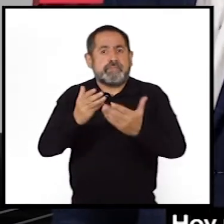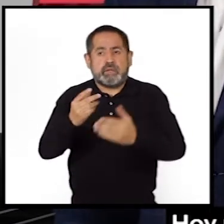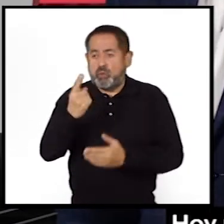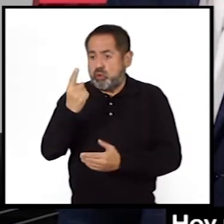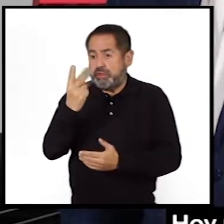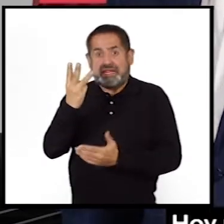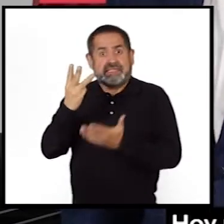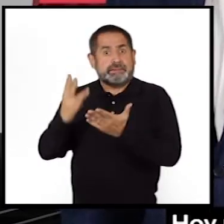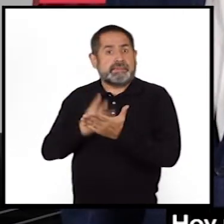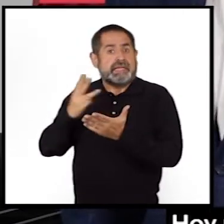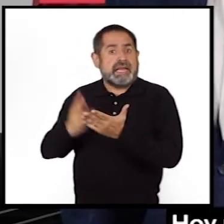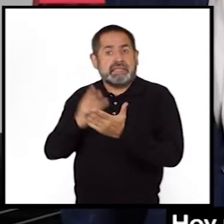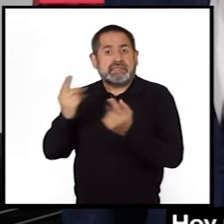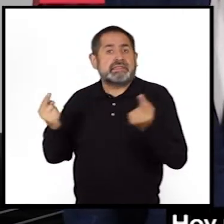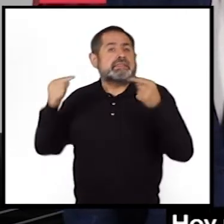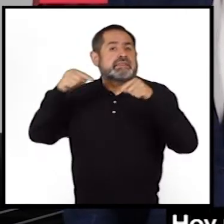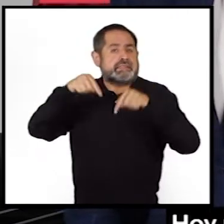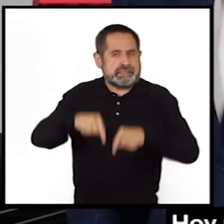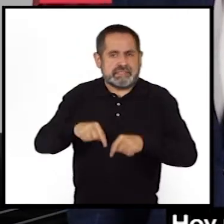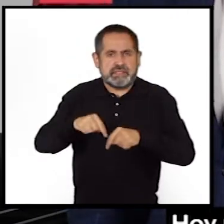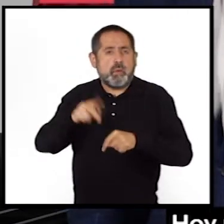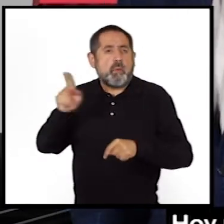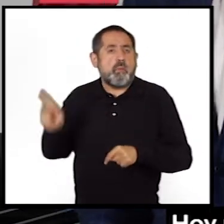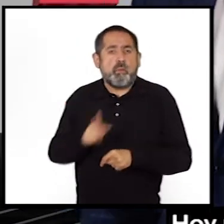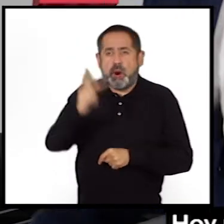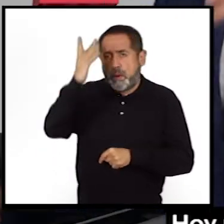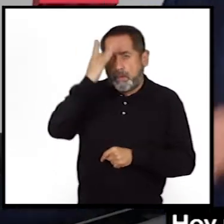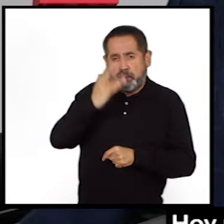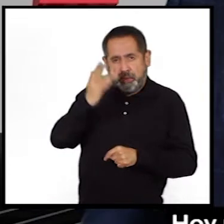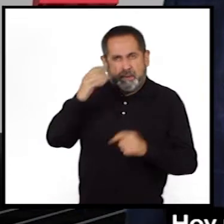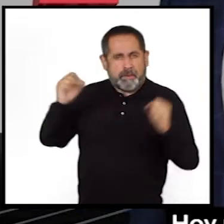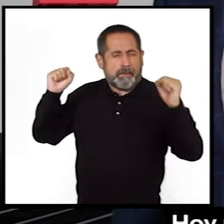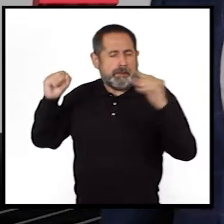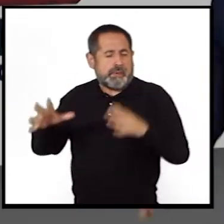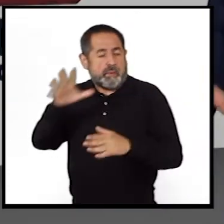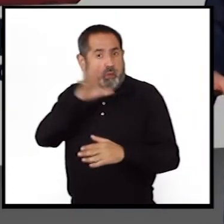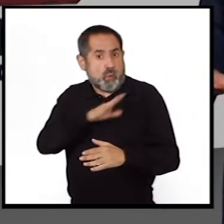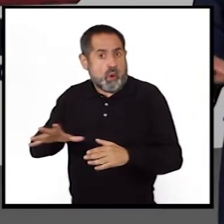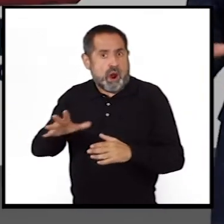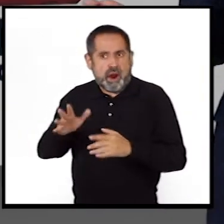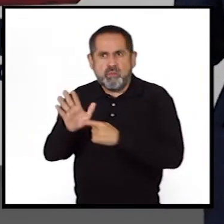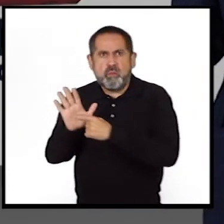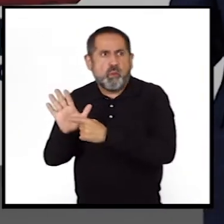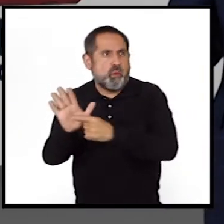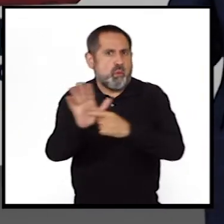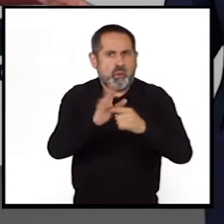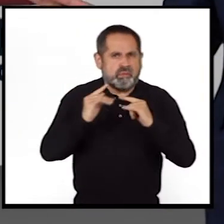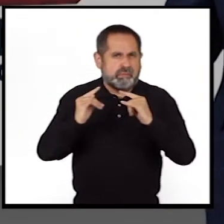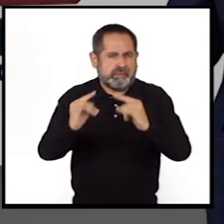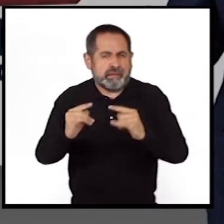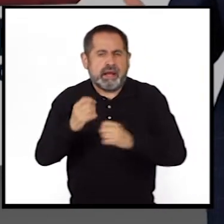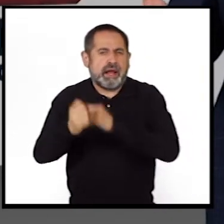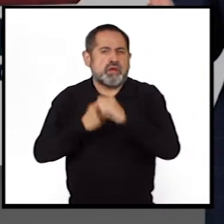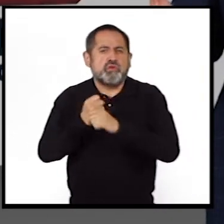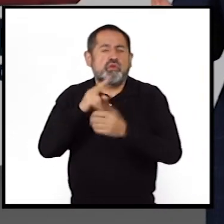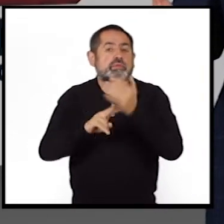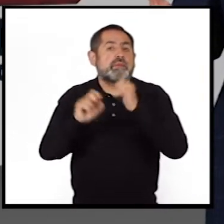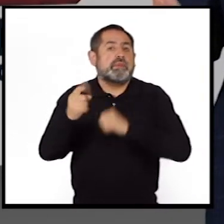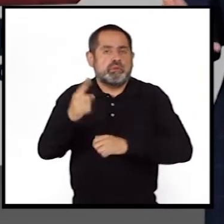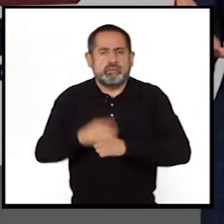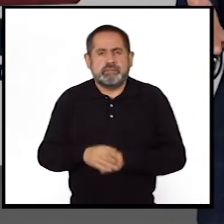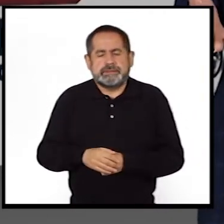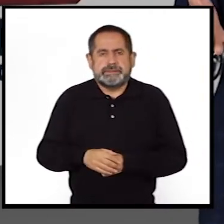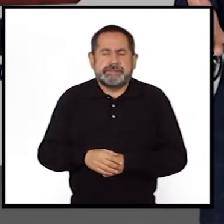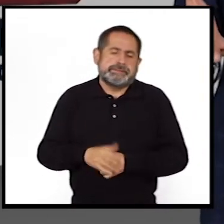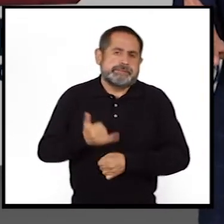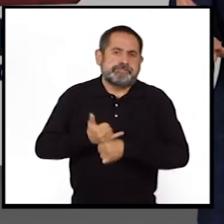la tercera edición del Tianguis de Pueblos Mágicos 2021. Debido a las limitaciones derivadas de la pandemia